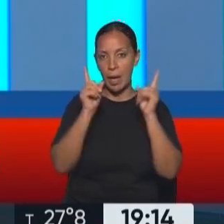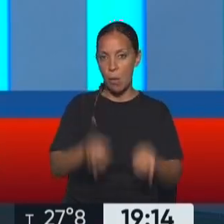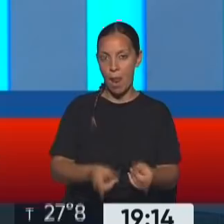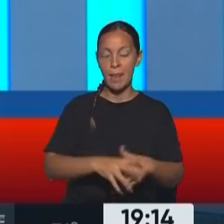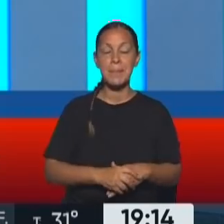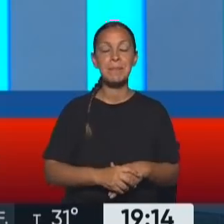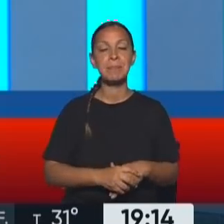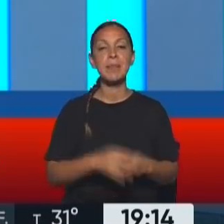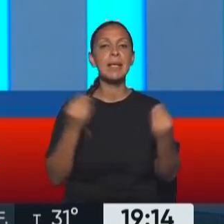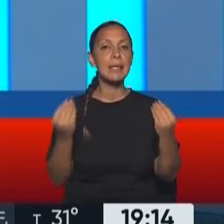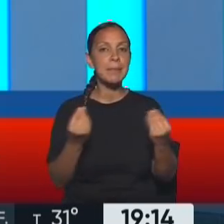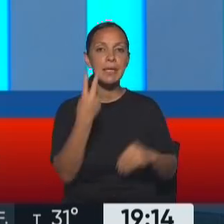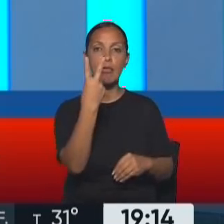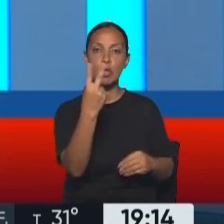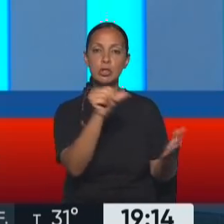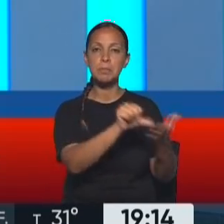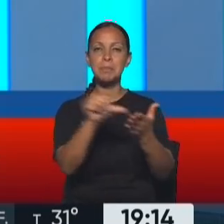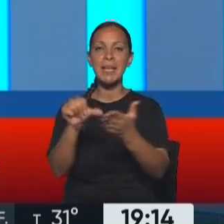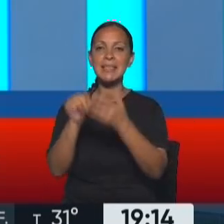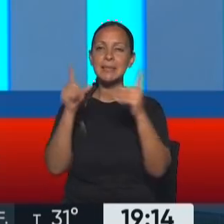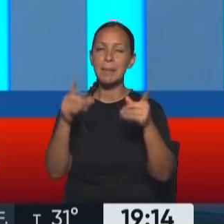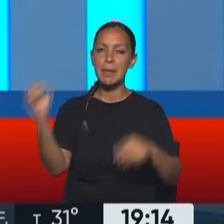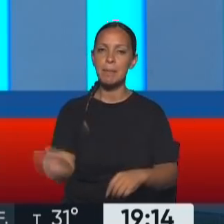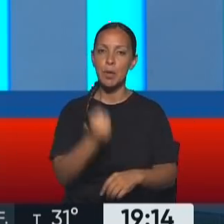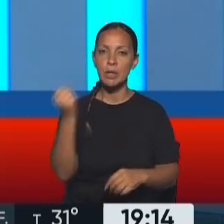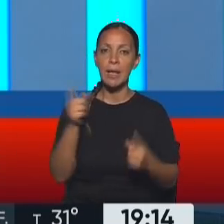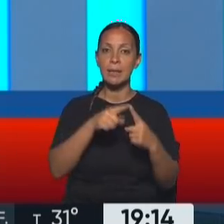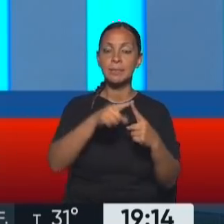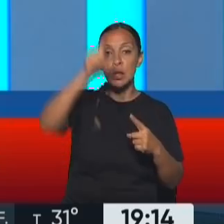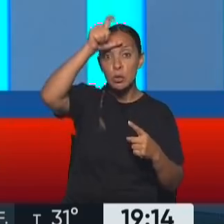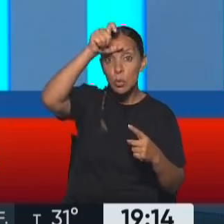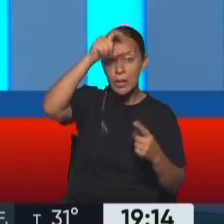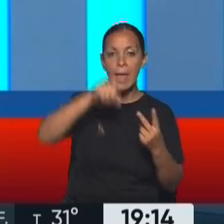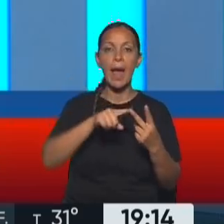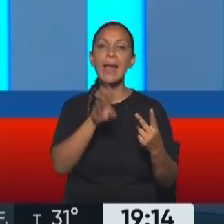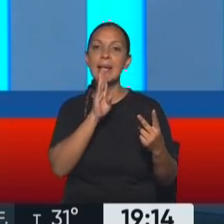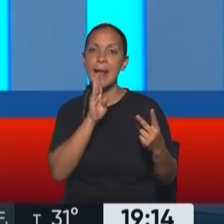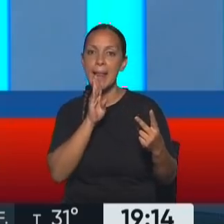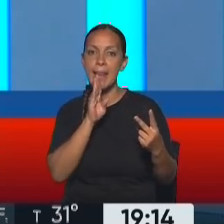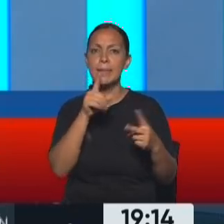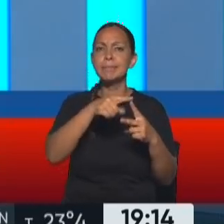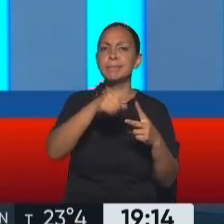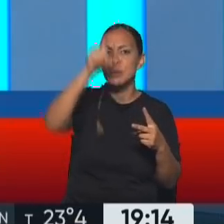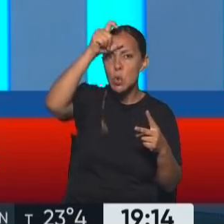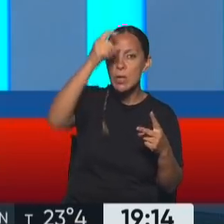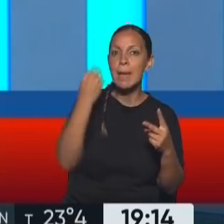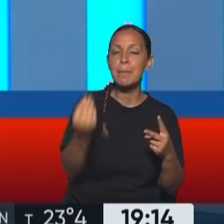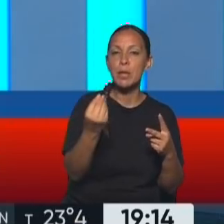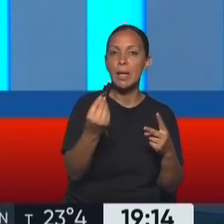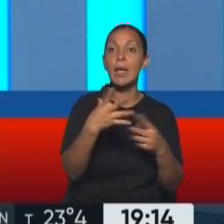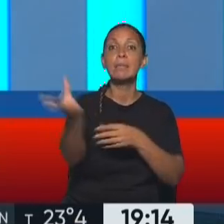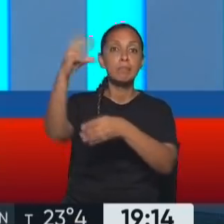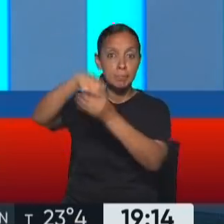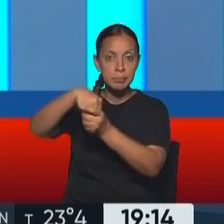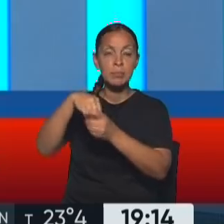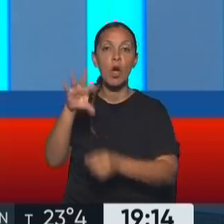clave en todo este tablero, que son Turquía e Israel. ¿Por qué? Turquía porque es un país que es integrante de la